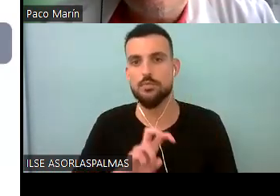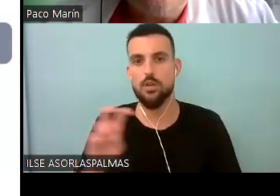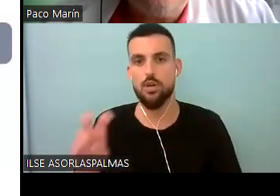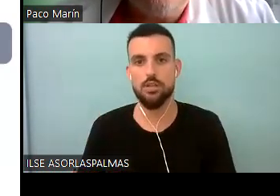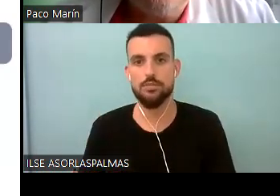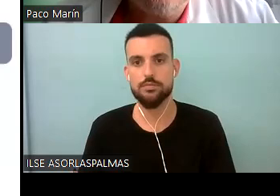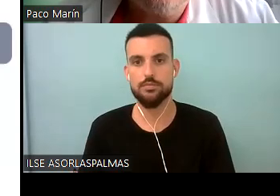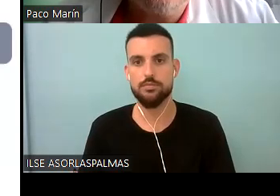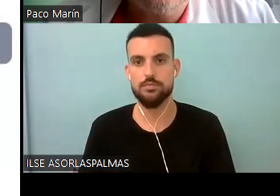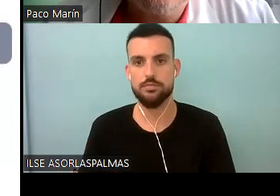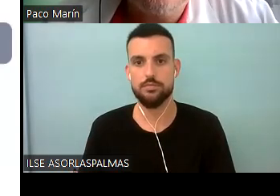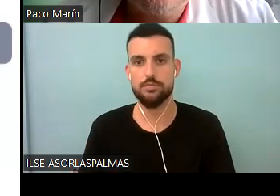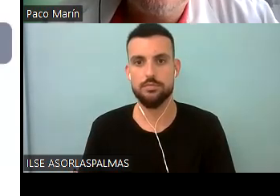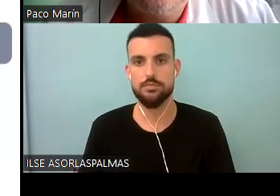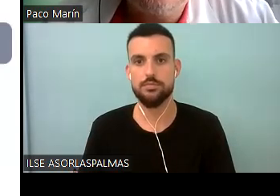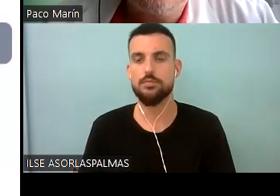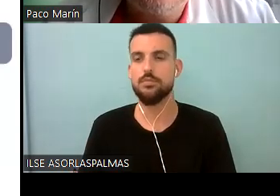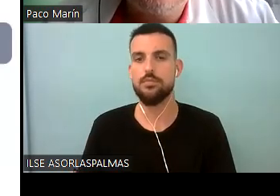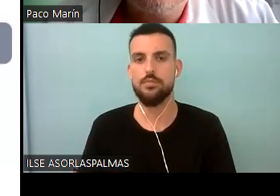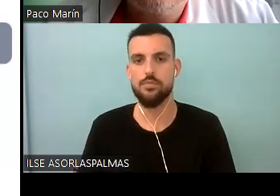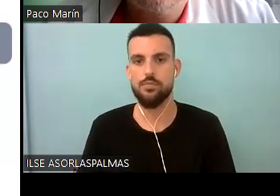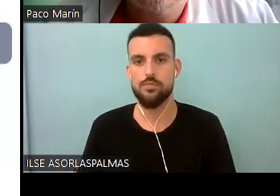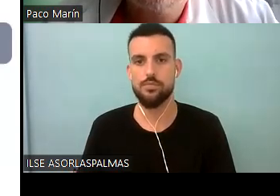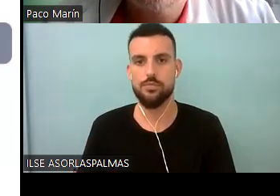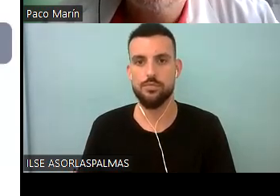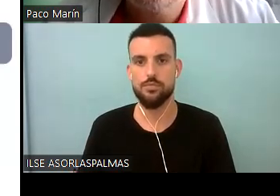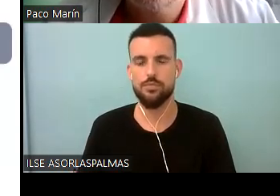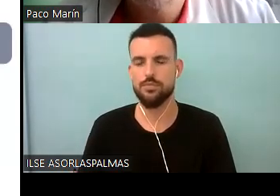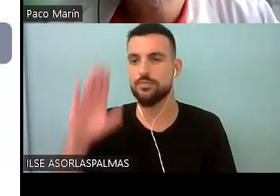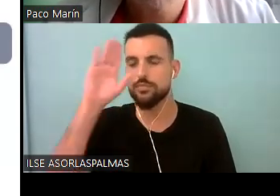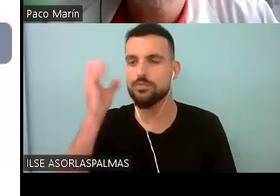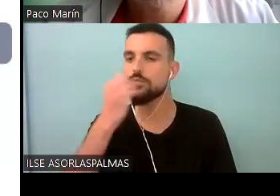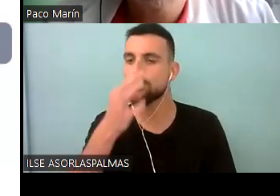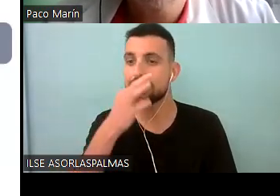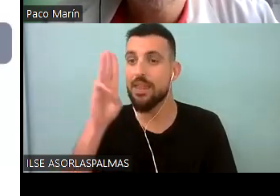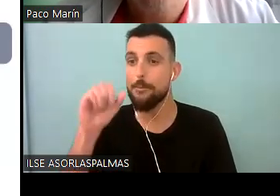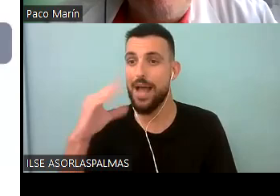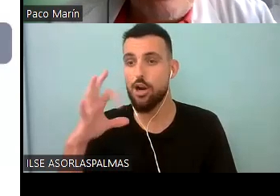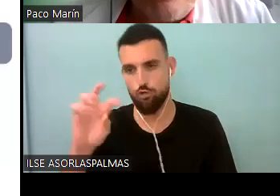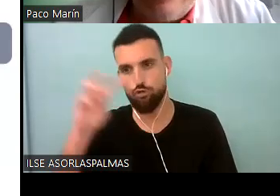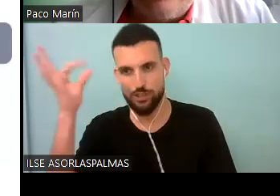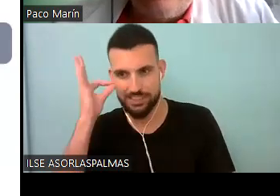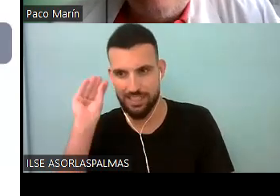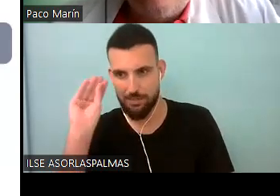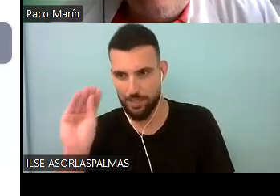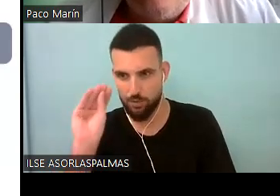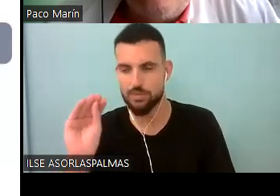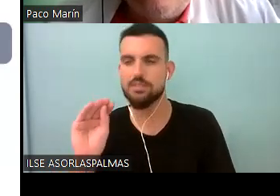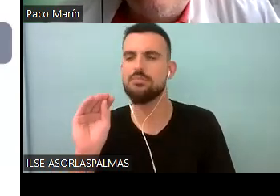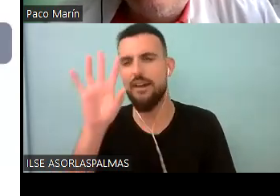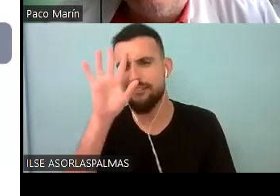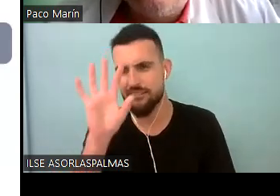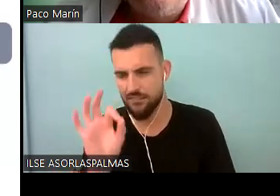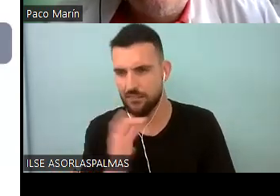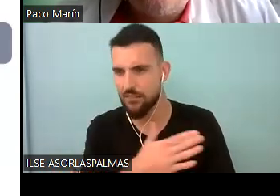de Olga, que dice: buenas tardes, Paco, fantástica tu explicación. Quería preguntarte, no sé si lo dirás antes de